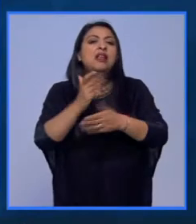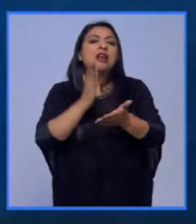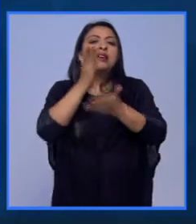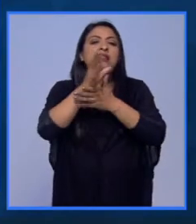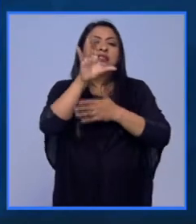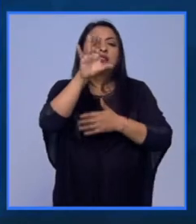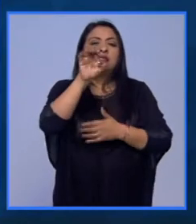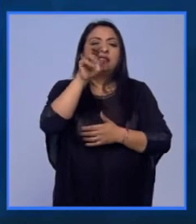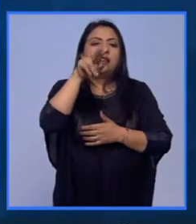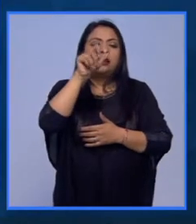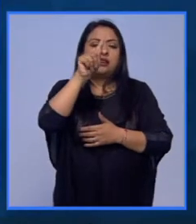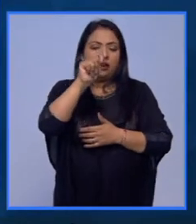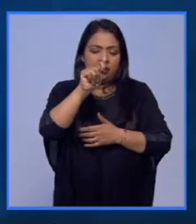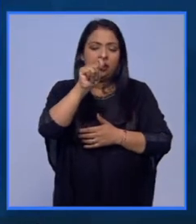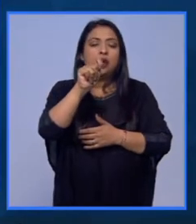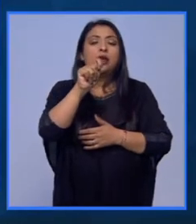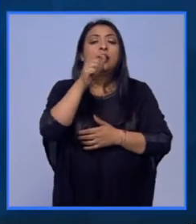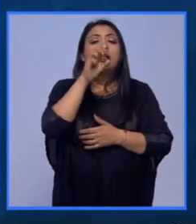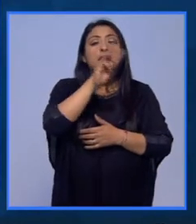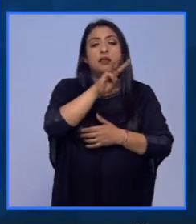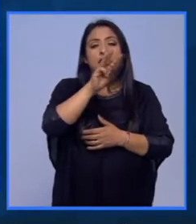Senart.